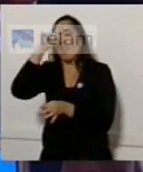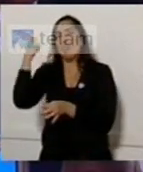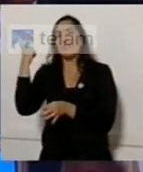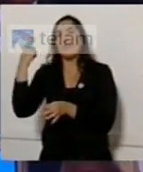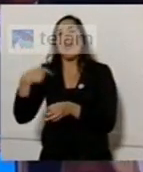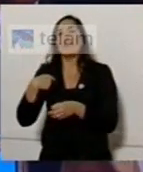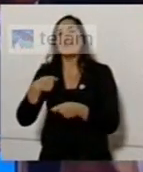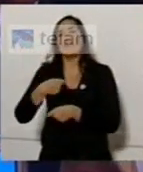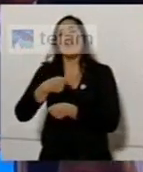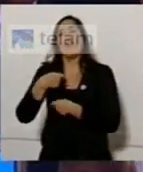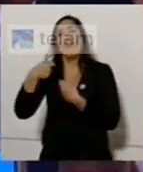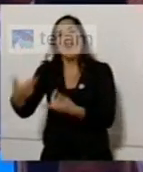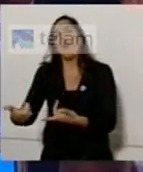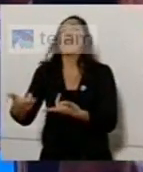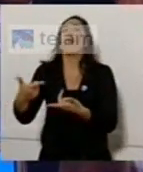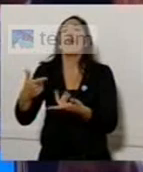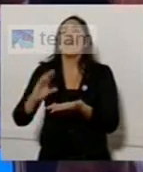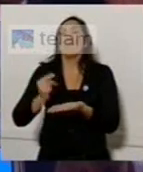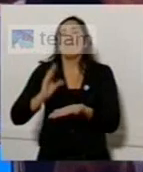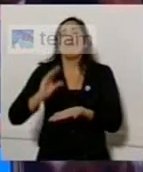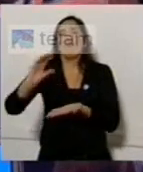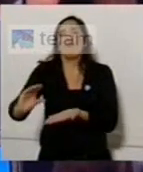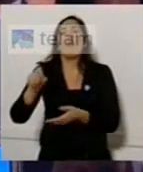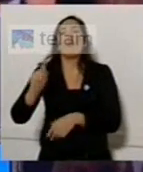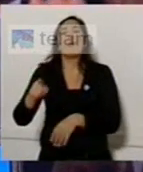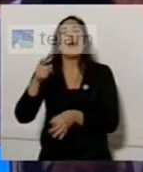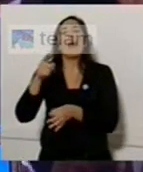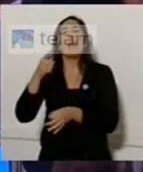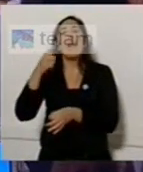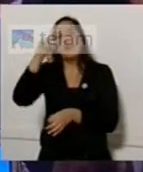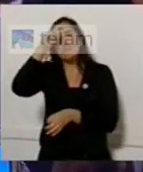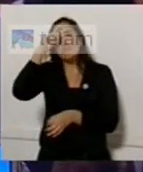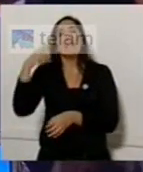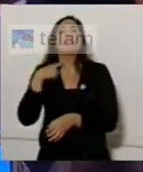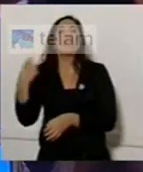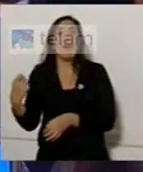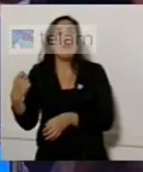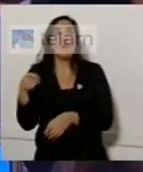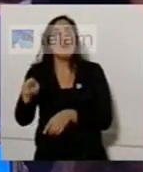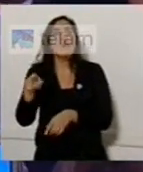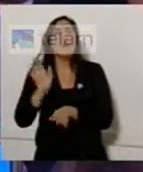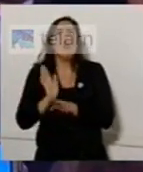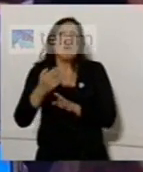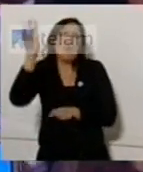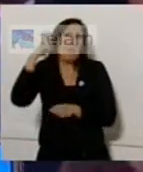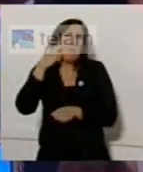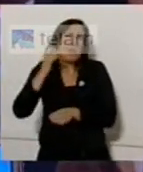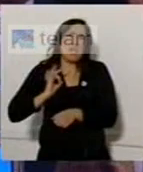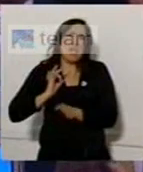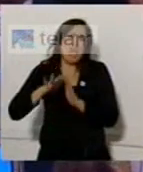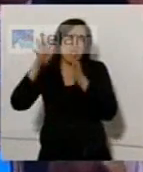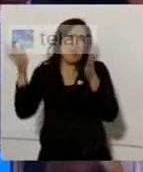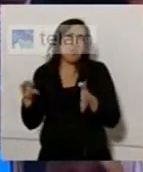entregándole fondos al Hospital Español, una vieja institución con más de 70 años,